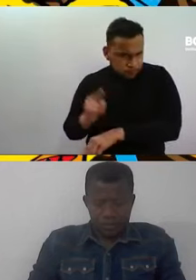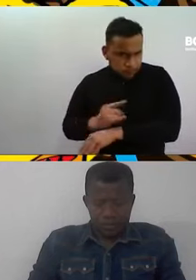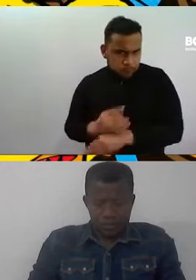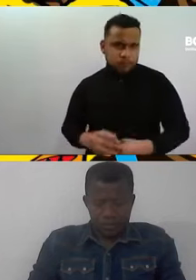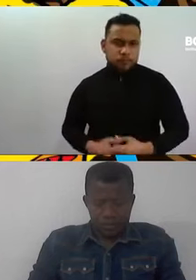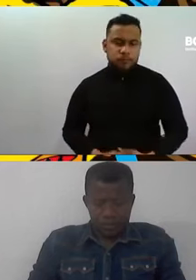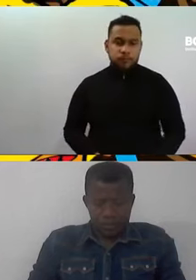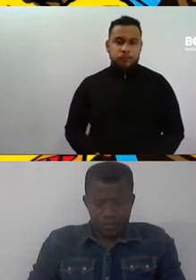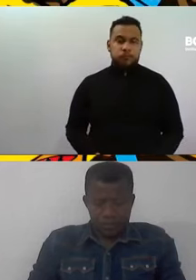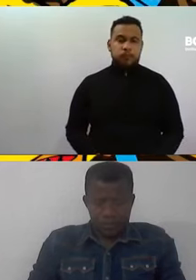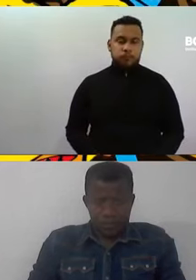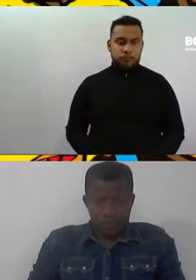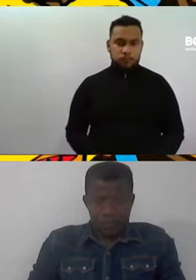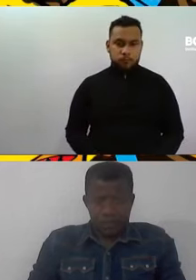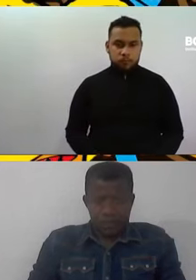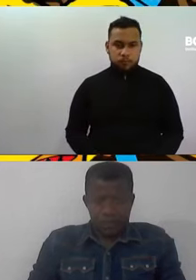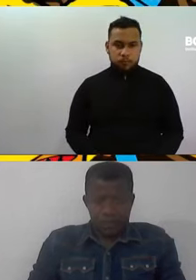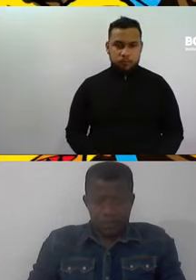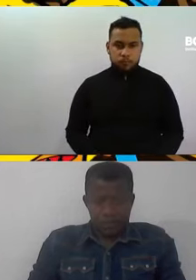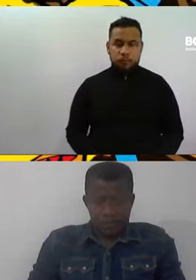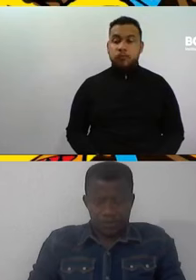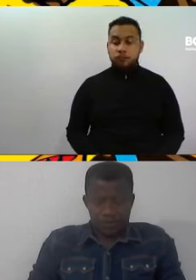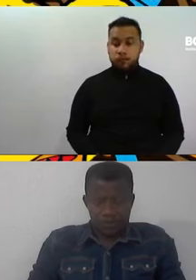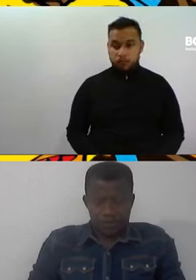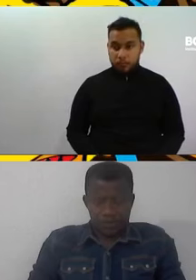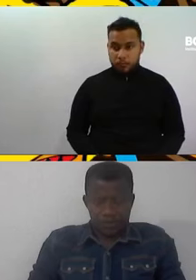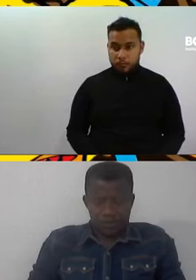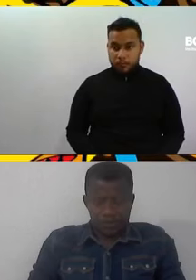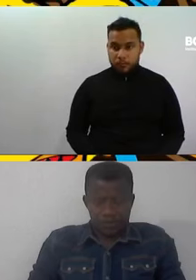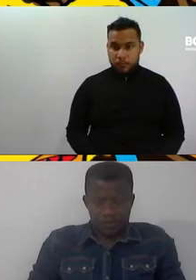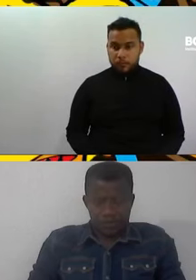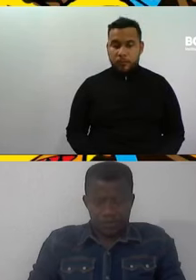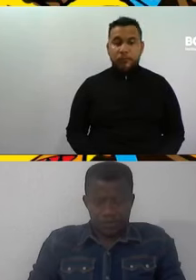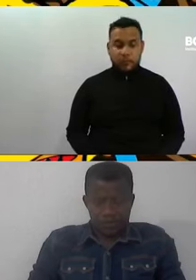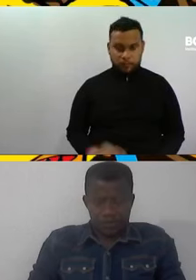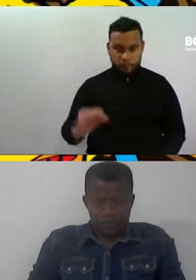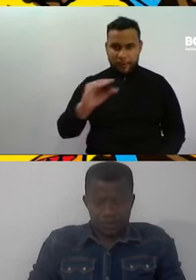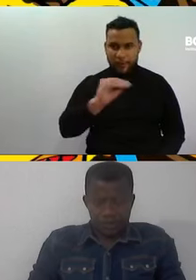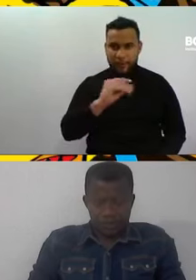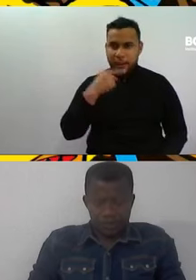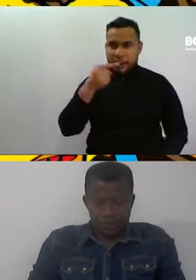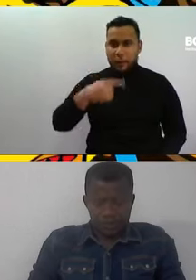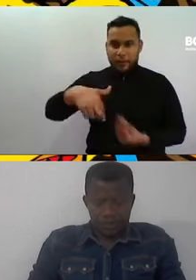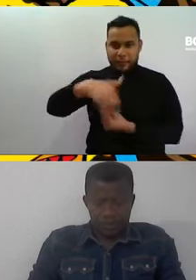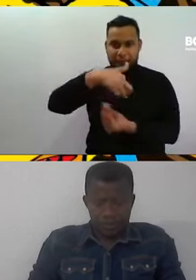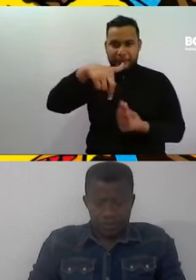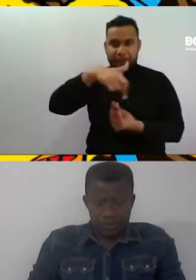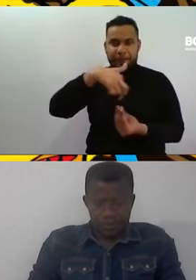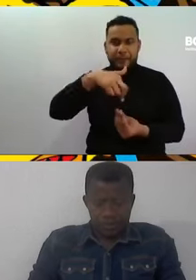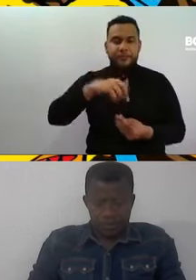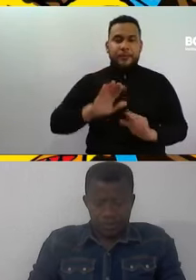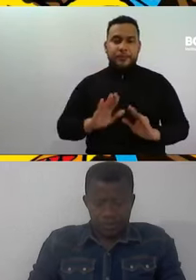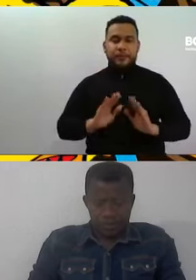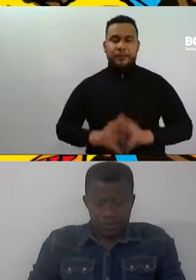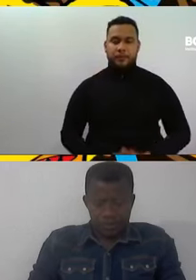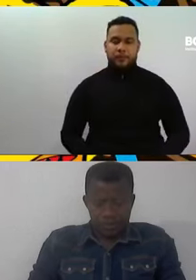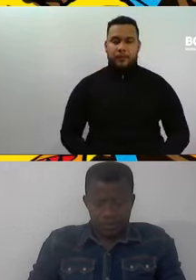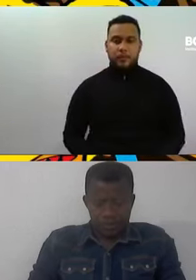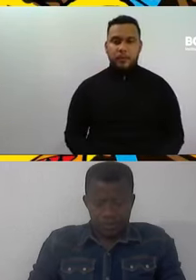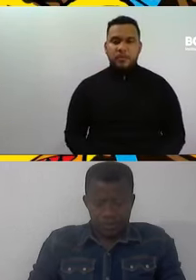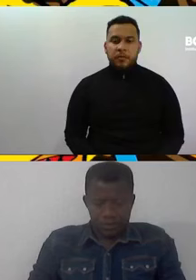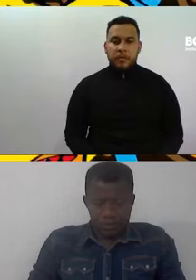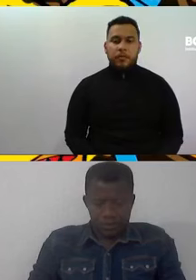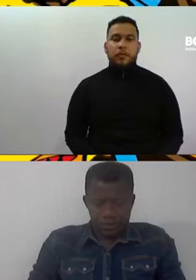Palenque, aten mu riase kusa, asina kumu. Andy